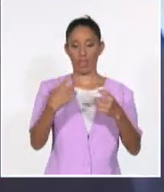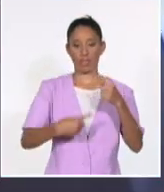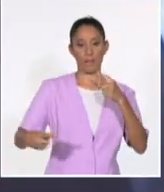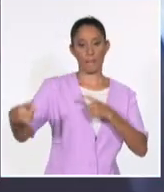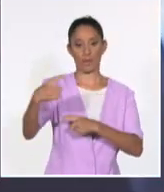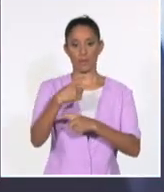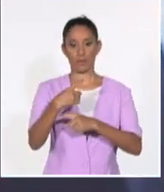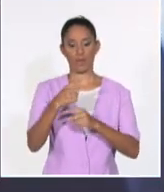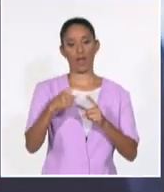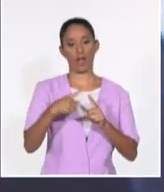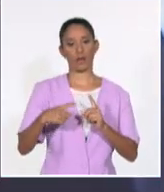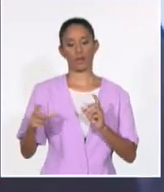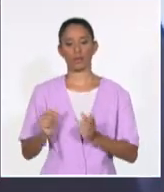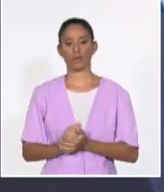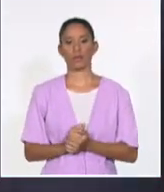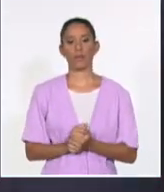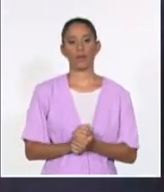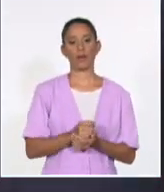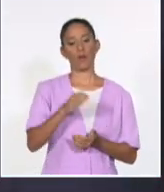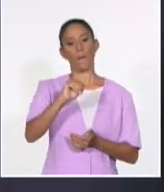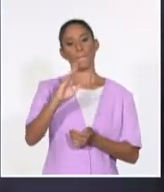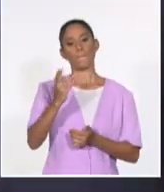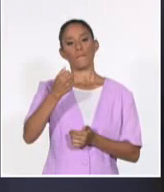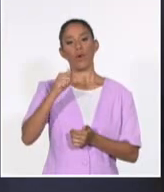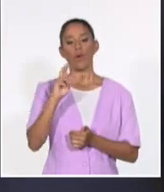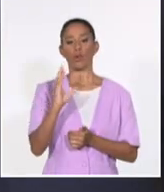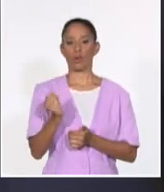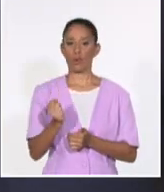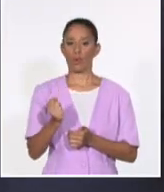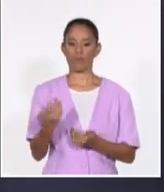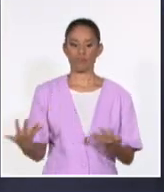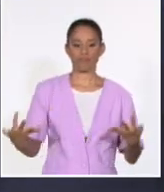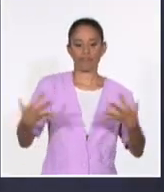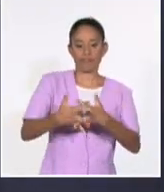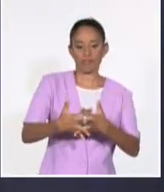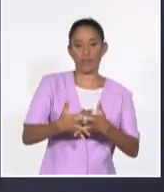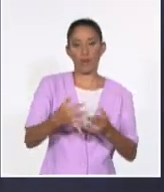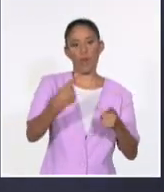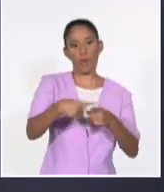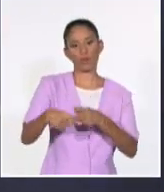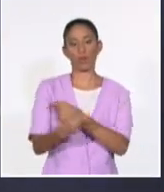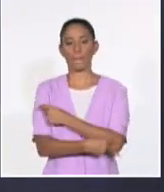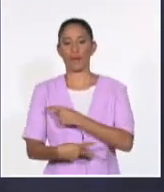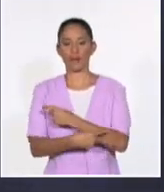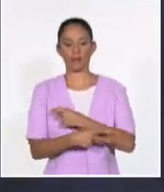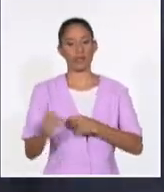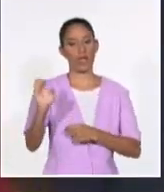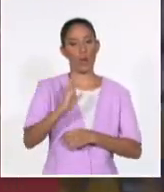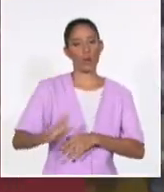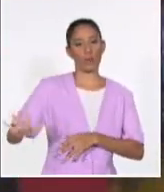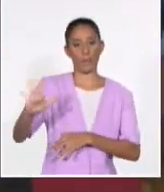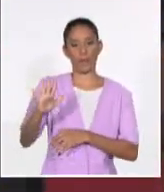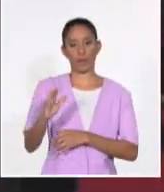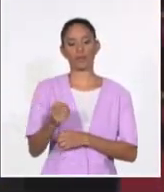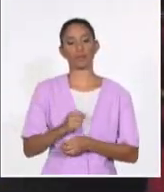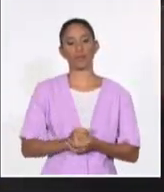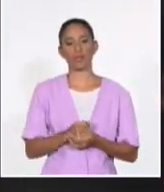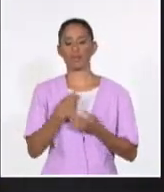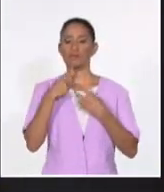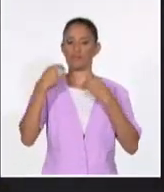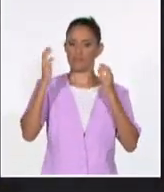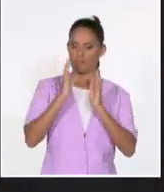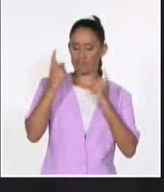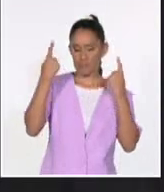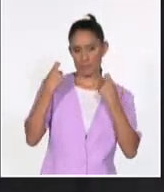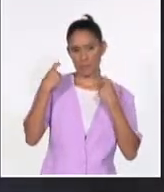relaciones de Moscú con muchos países europeos se mantengan y se desarrollen, a lo que Orbán respondió estar interesado en apoyar esa